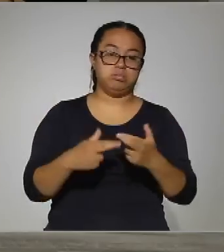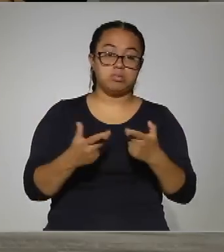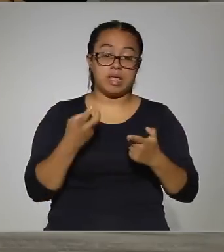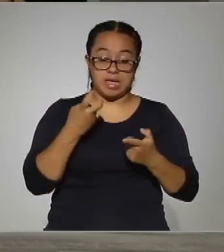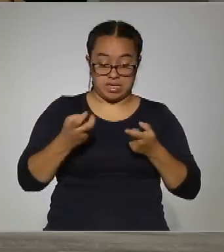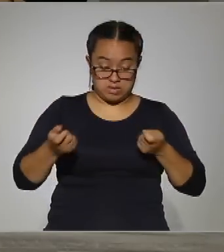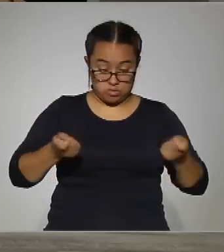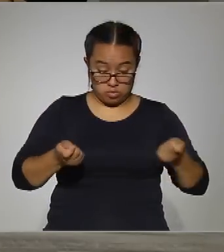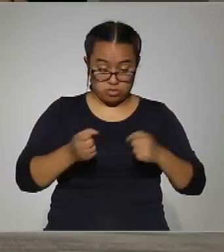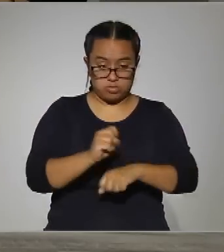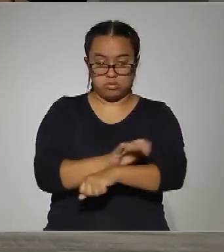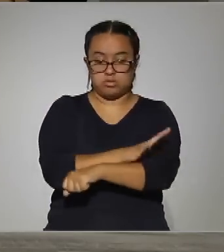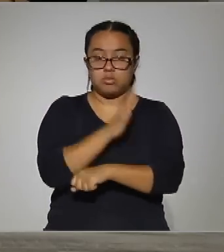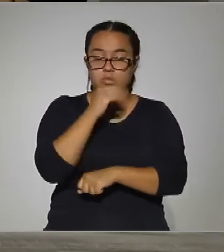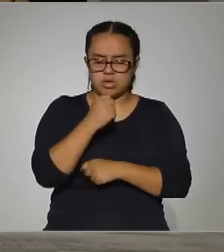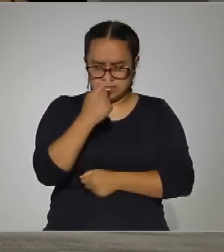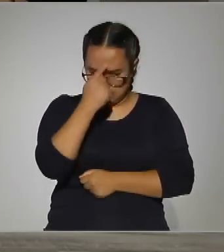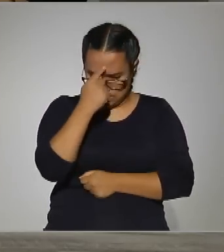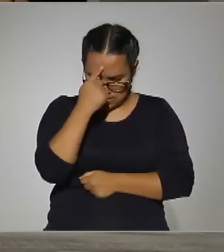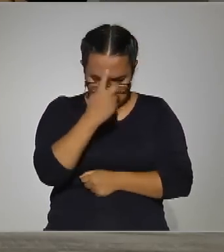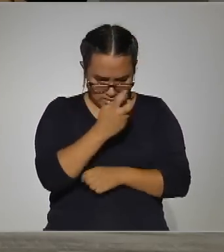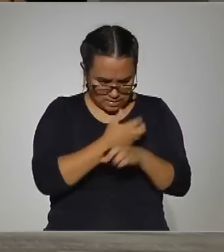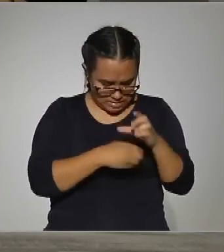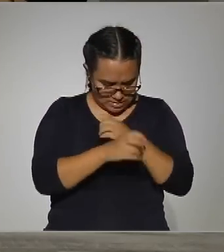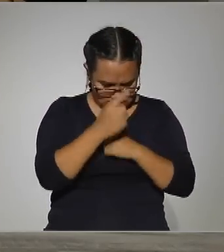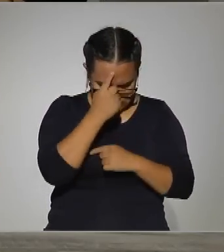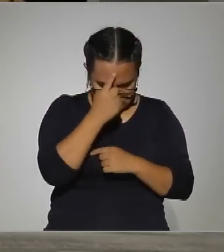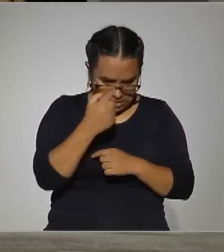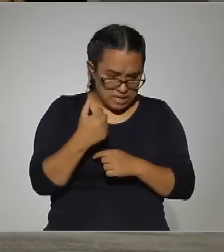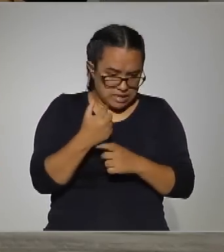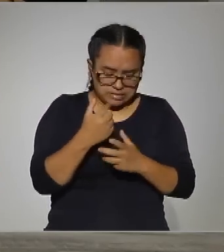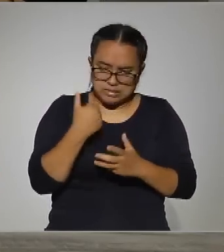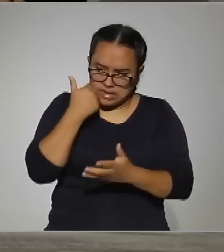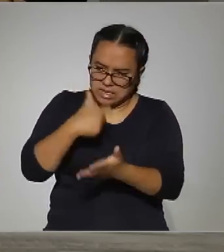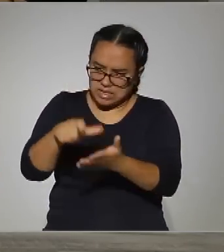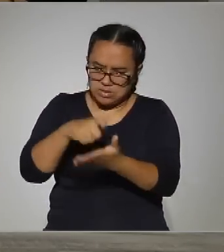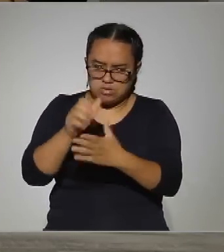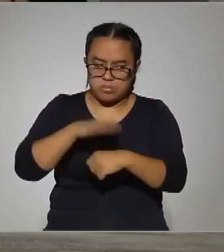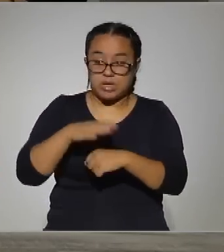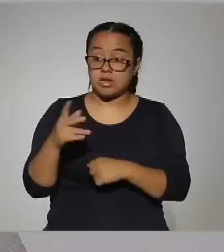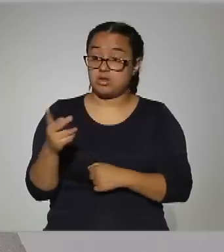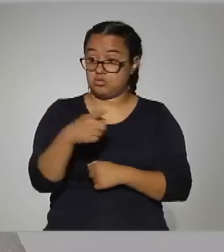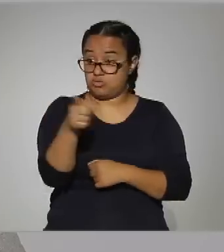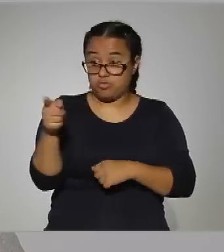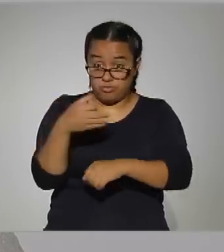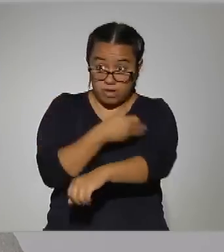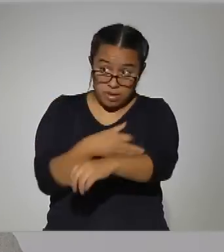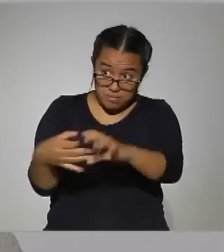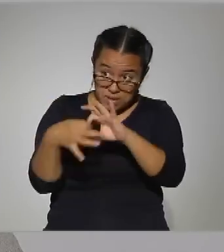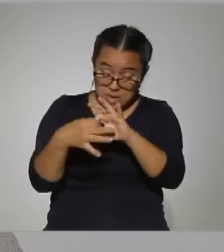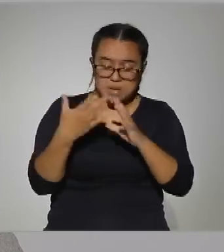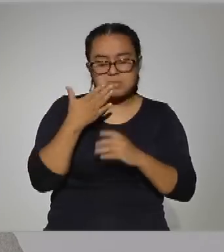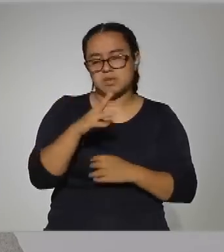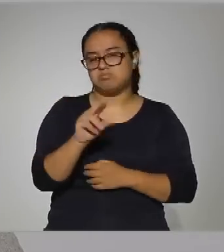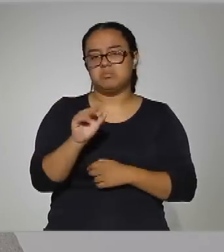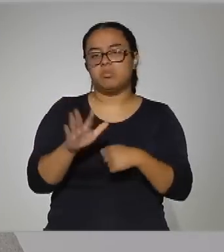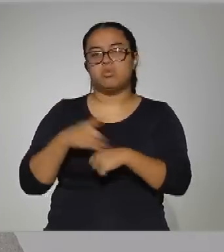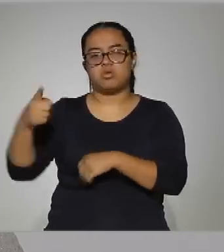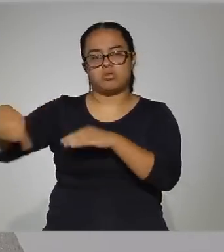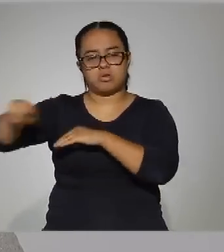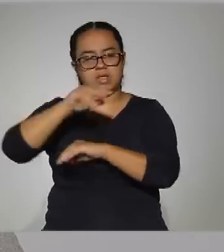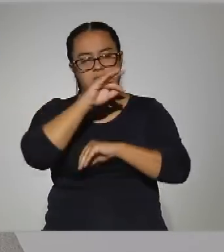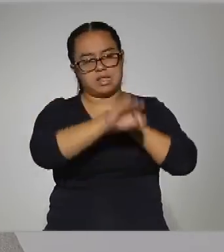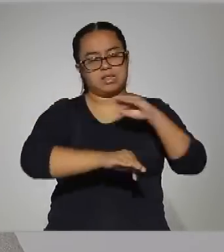sus emociones. Se obsesiona con las cosas y tiende a comprar muchas. Su relación con su familia no es muy buena porque siempre lo han